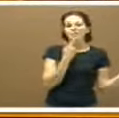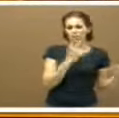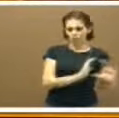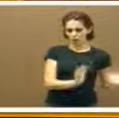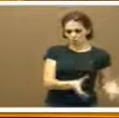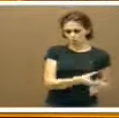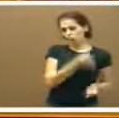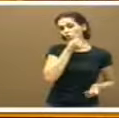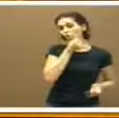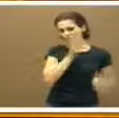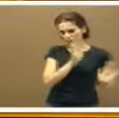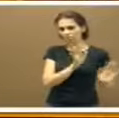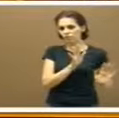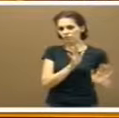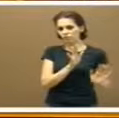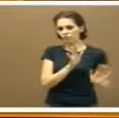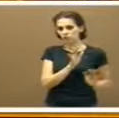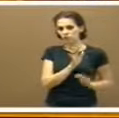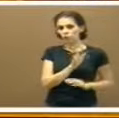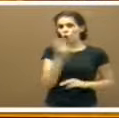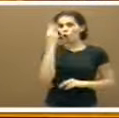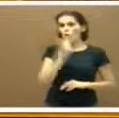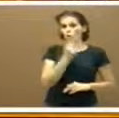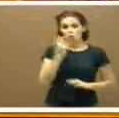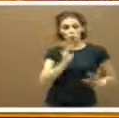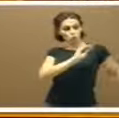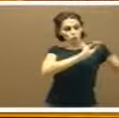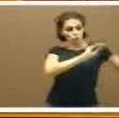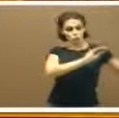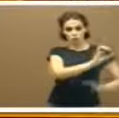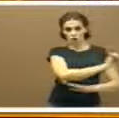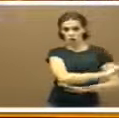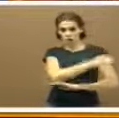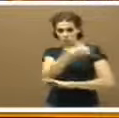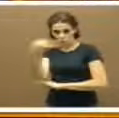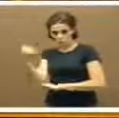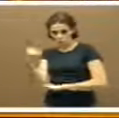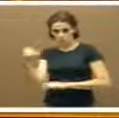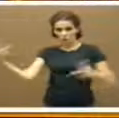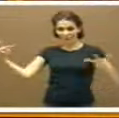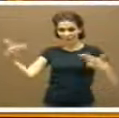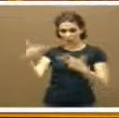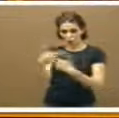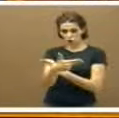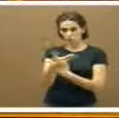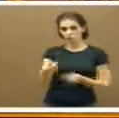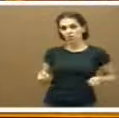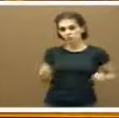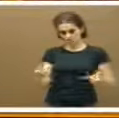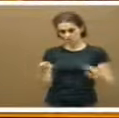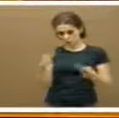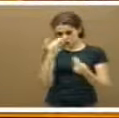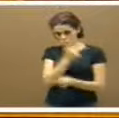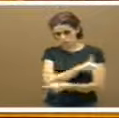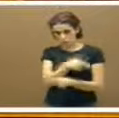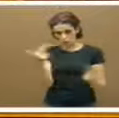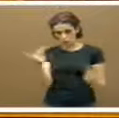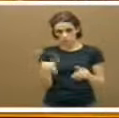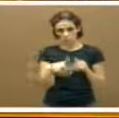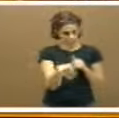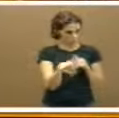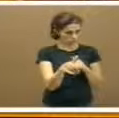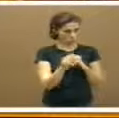Partido Socialista– en su compromiso con los recortes del gasto público. Dentro de un